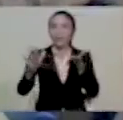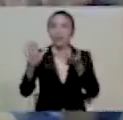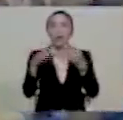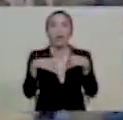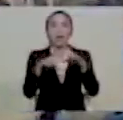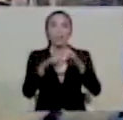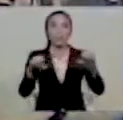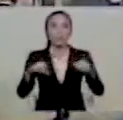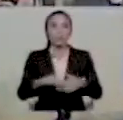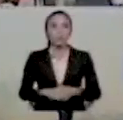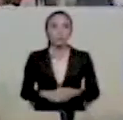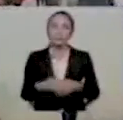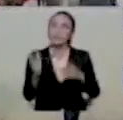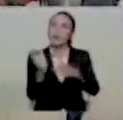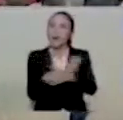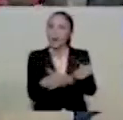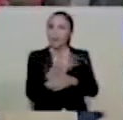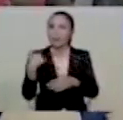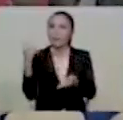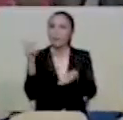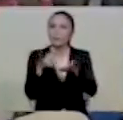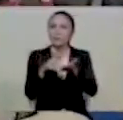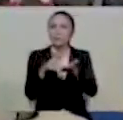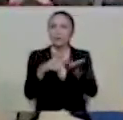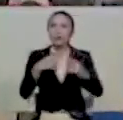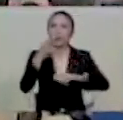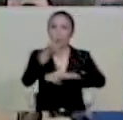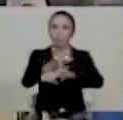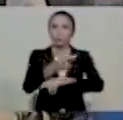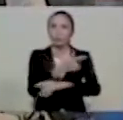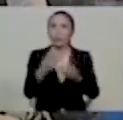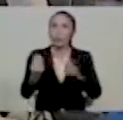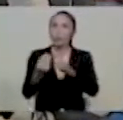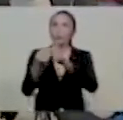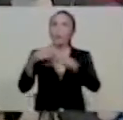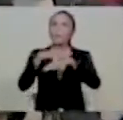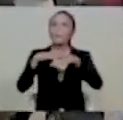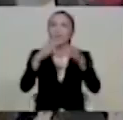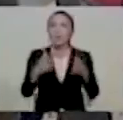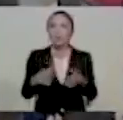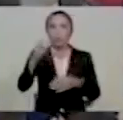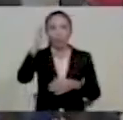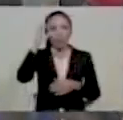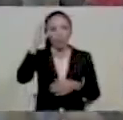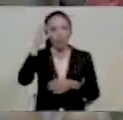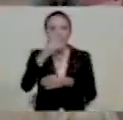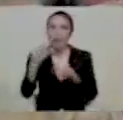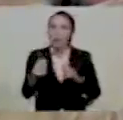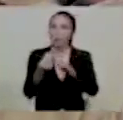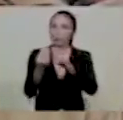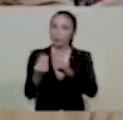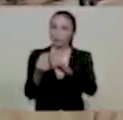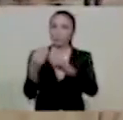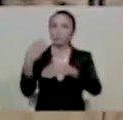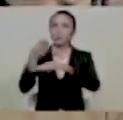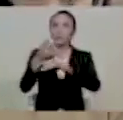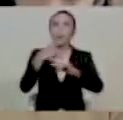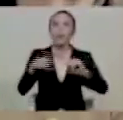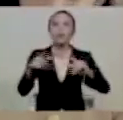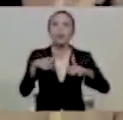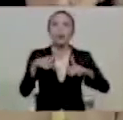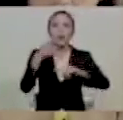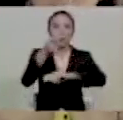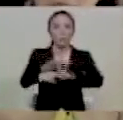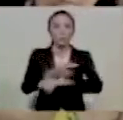de graduación recientemente que tuvimos con el ministro Jagua, que muchos de los gobiernos de esta región que